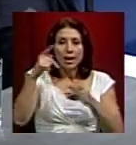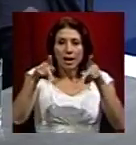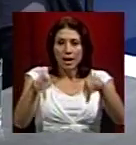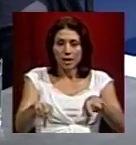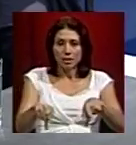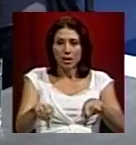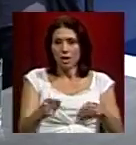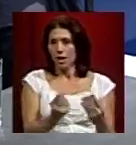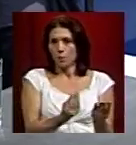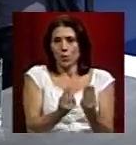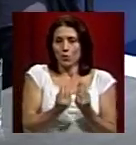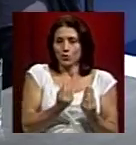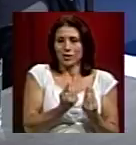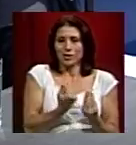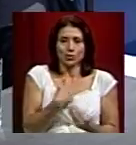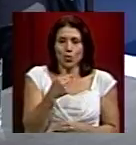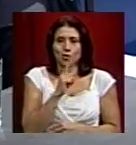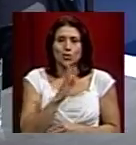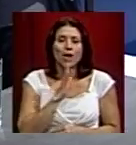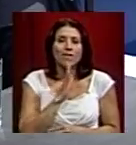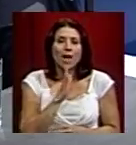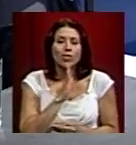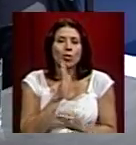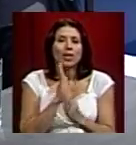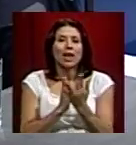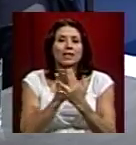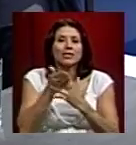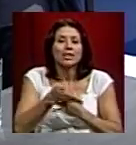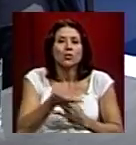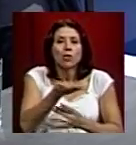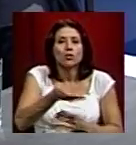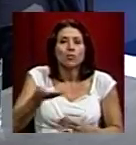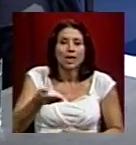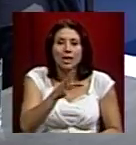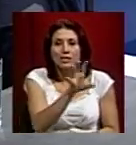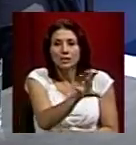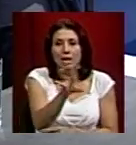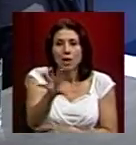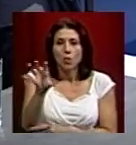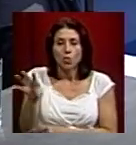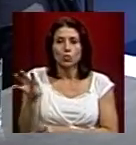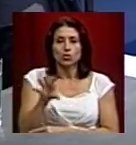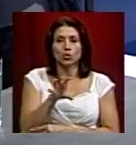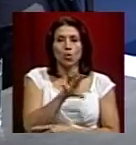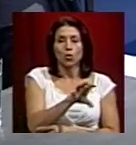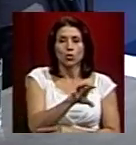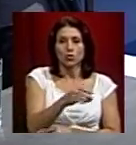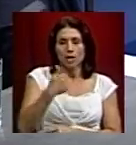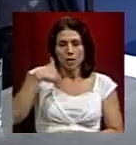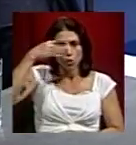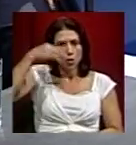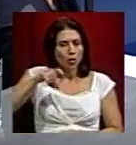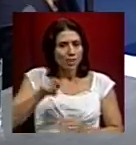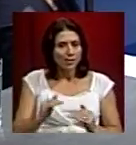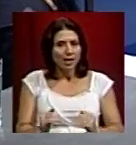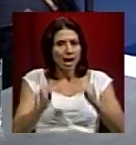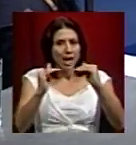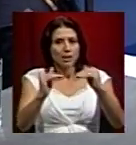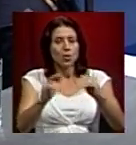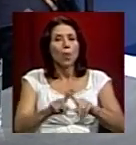no estoy hablando del acceso a los bienes de unos y otros, que me parece que en lo posible debe ser tan alto como sea,